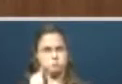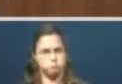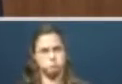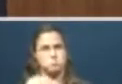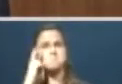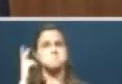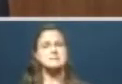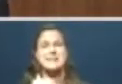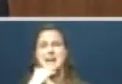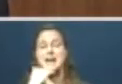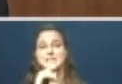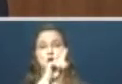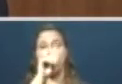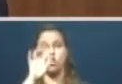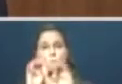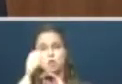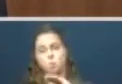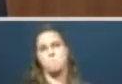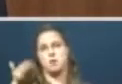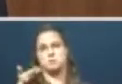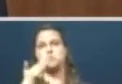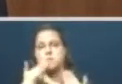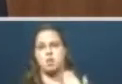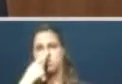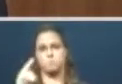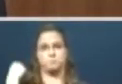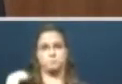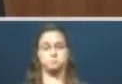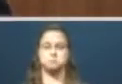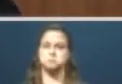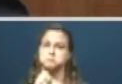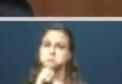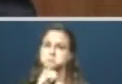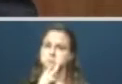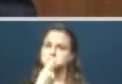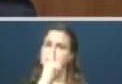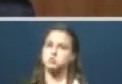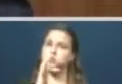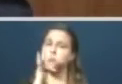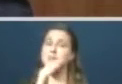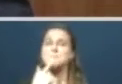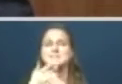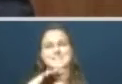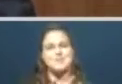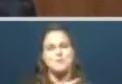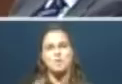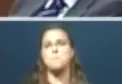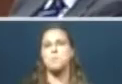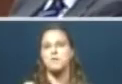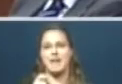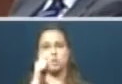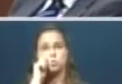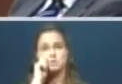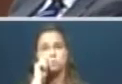un incremento de casi el 11 por ciento respecto del año anterior buenos datos a los que ha contribuido el nuevo plan de marketing turístico en los